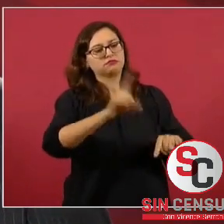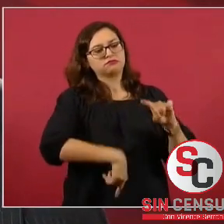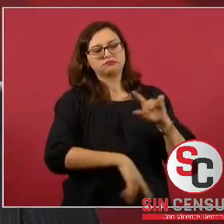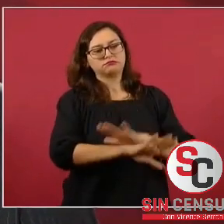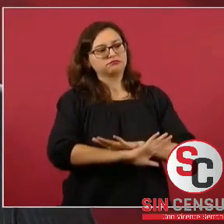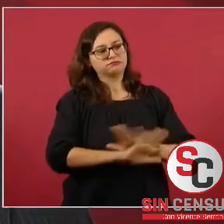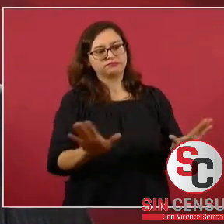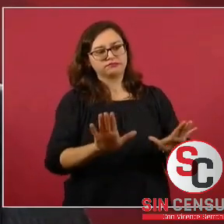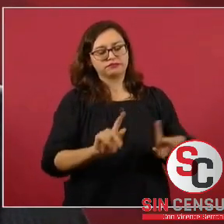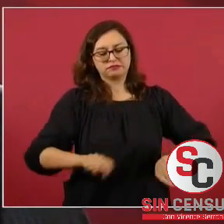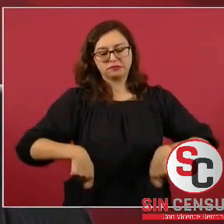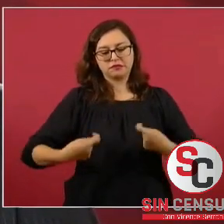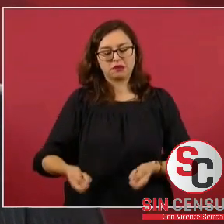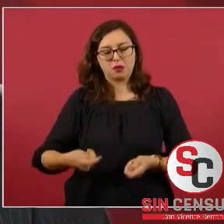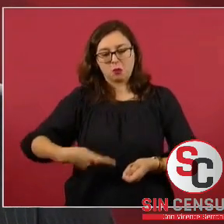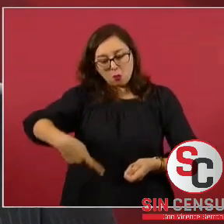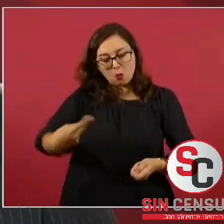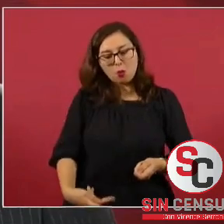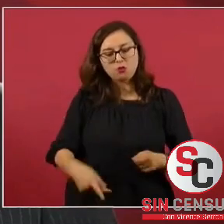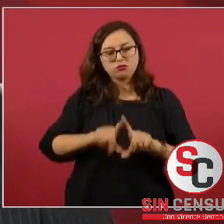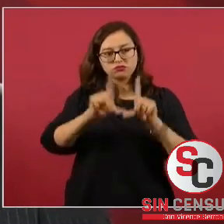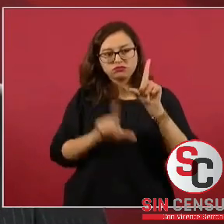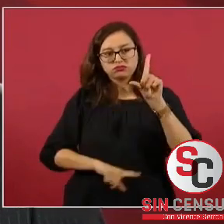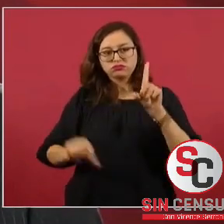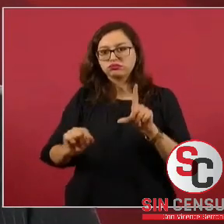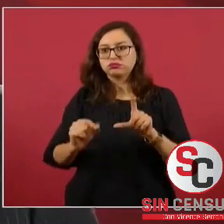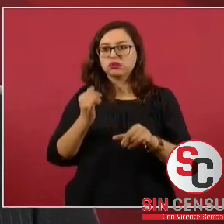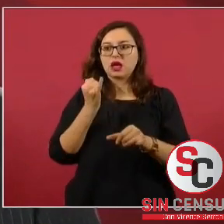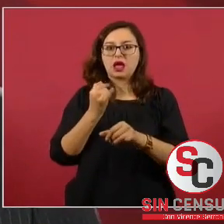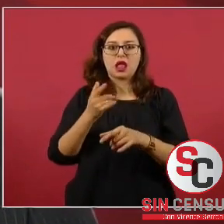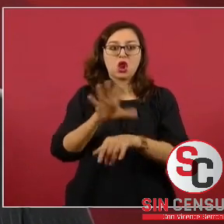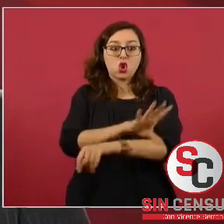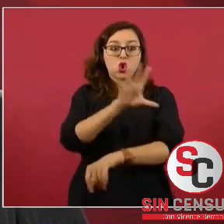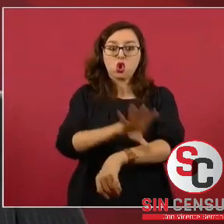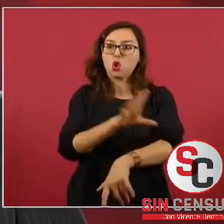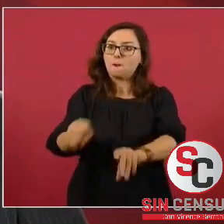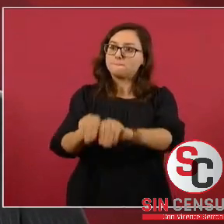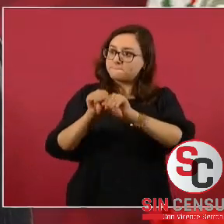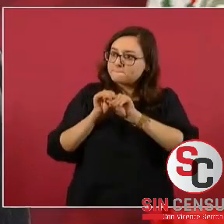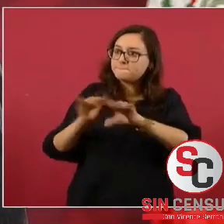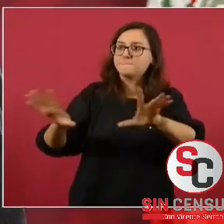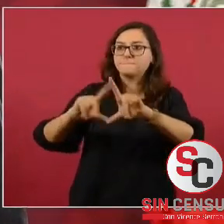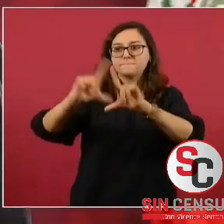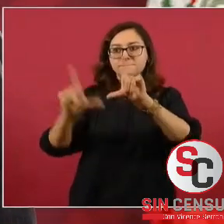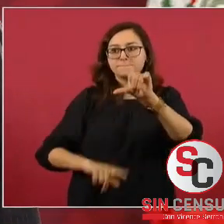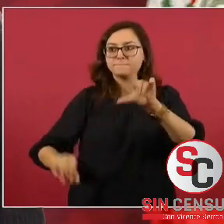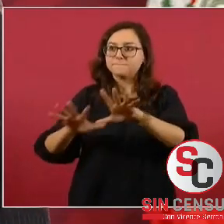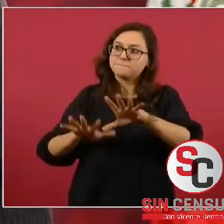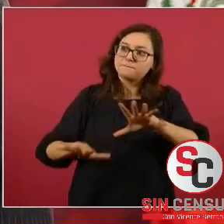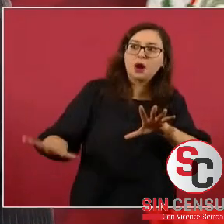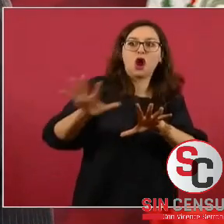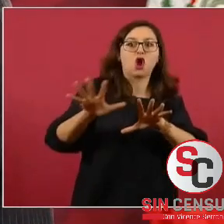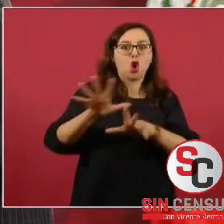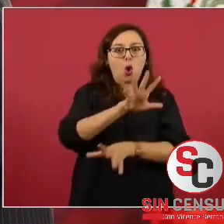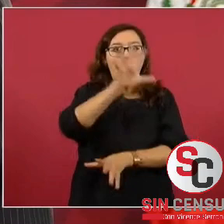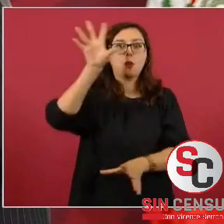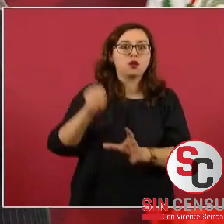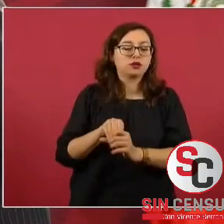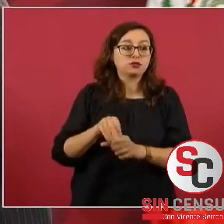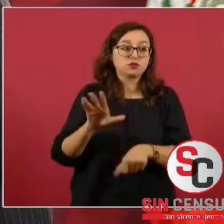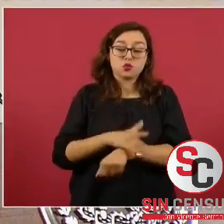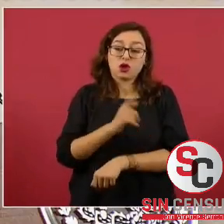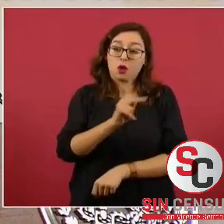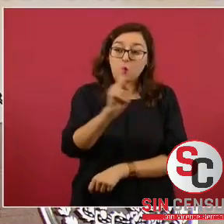poder electrificar los pueblos, porque para ustedes no es negocio.